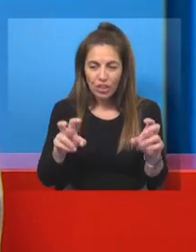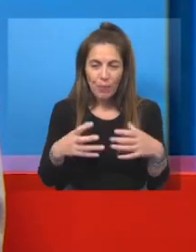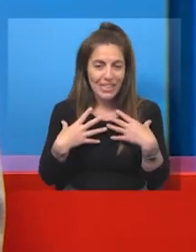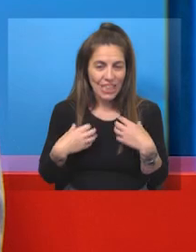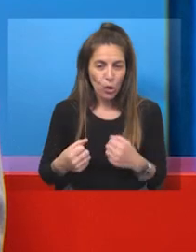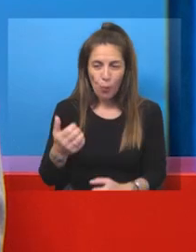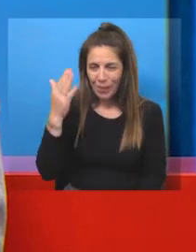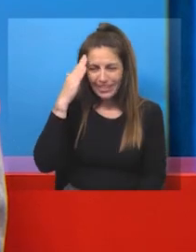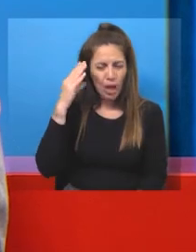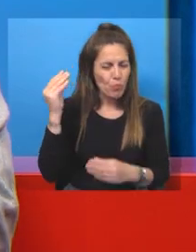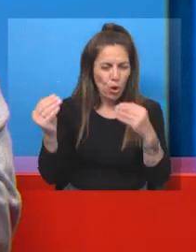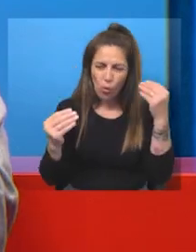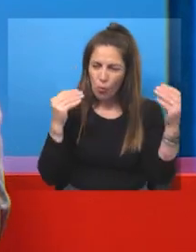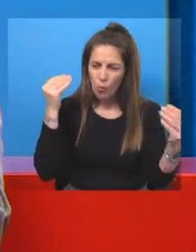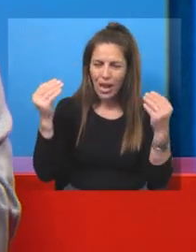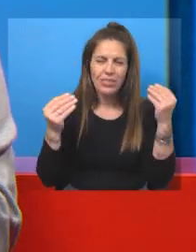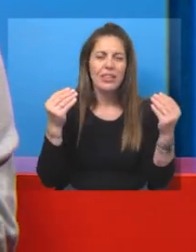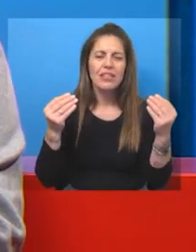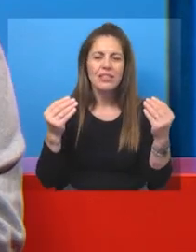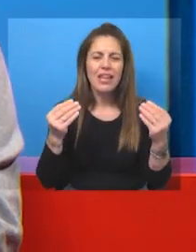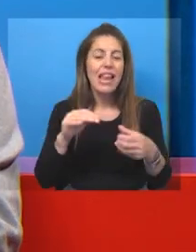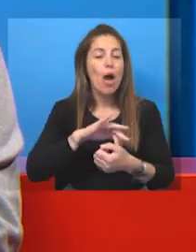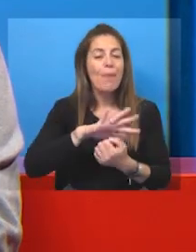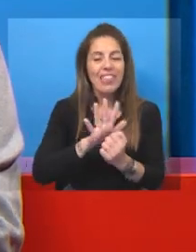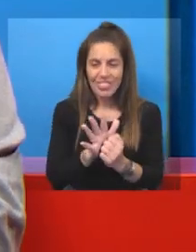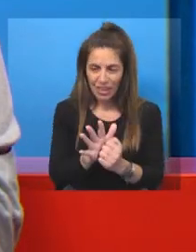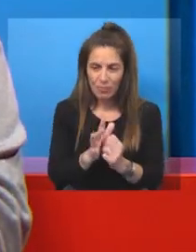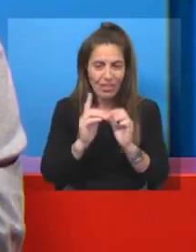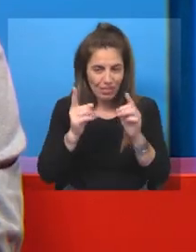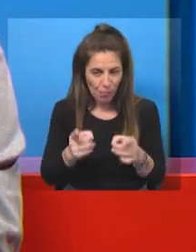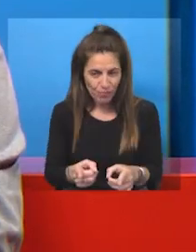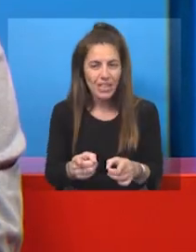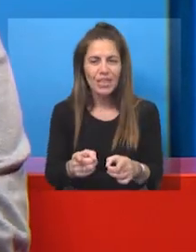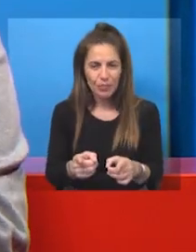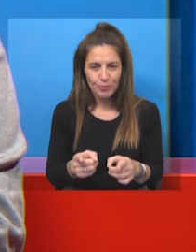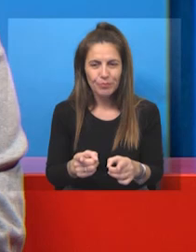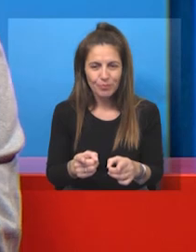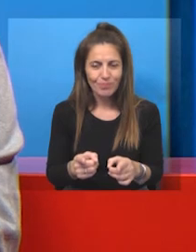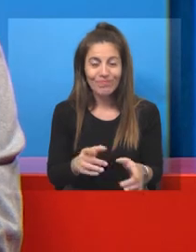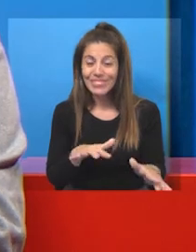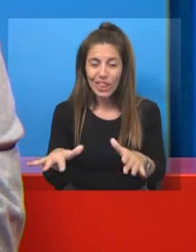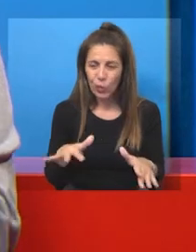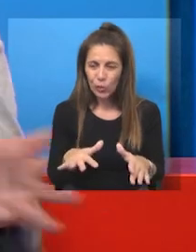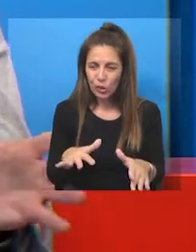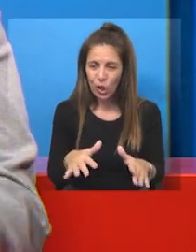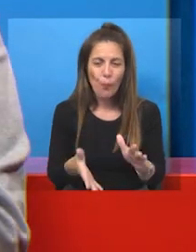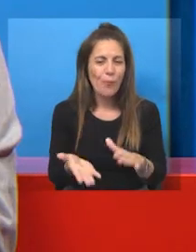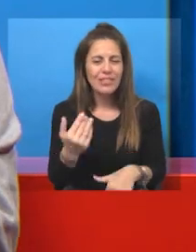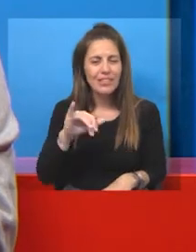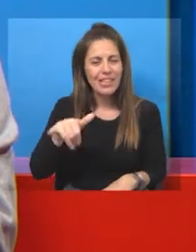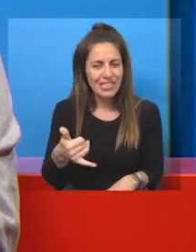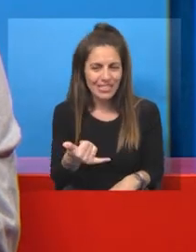Salud Mental muy preocupantes eh la pandemia este también este sacudió un poco más allá de que ya